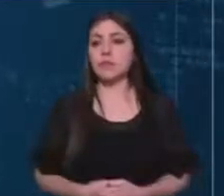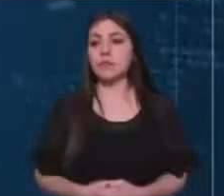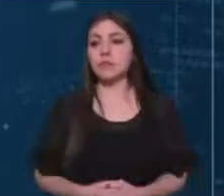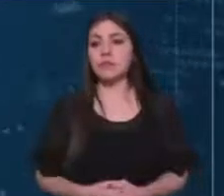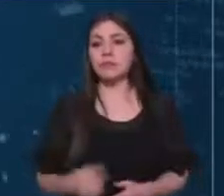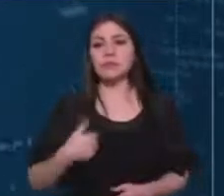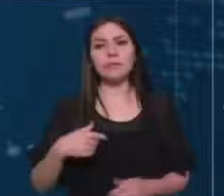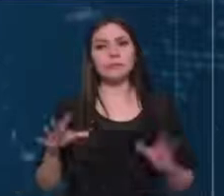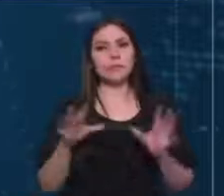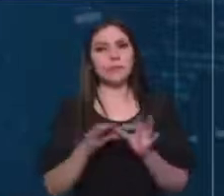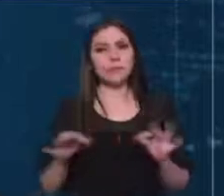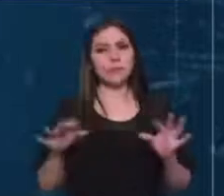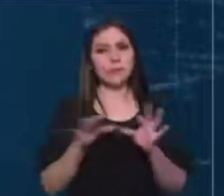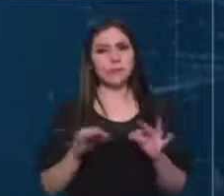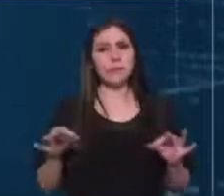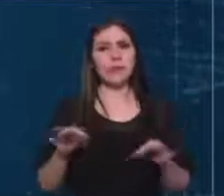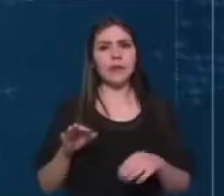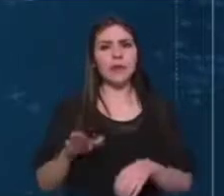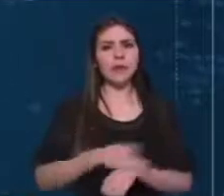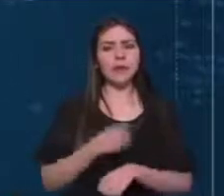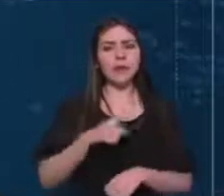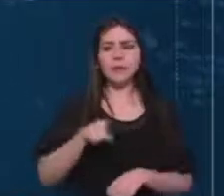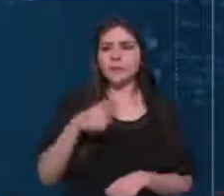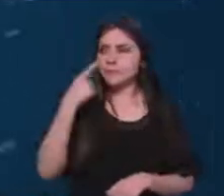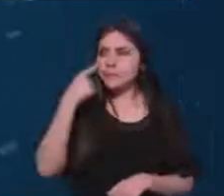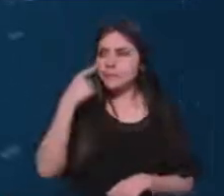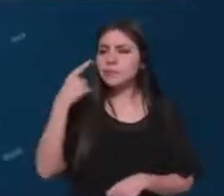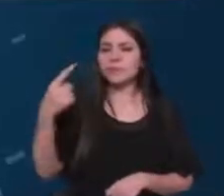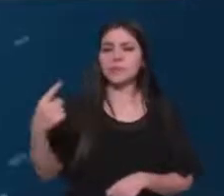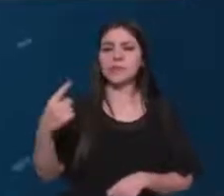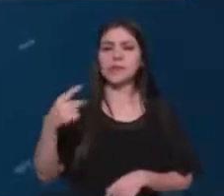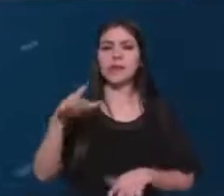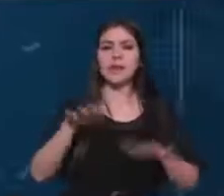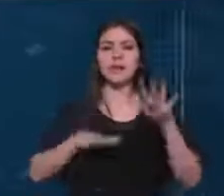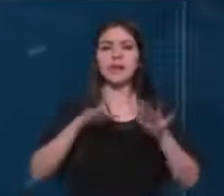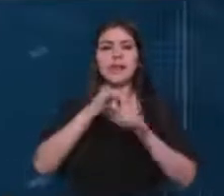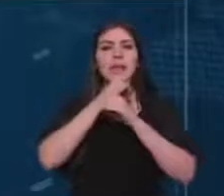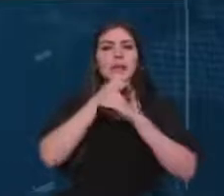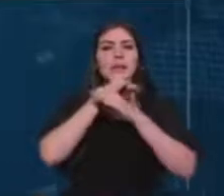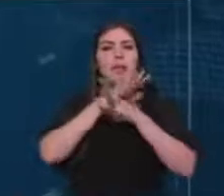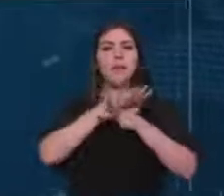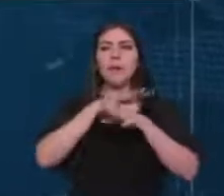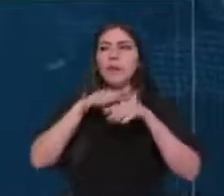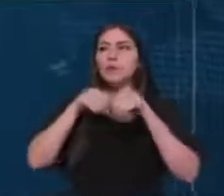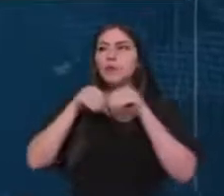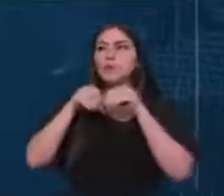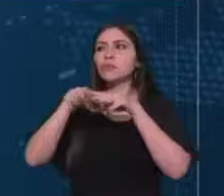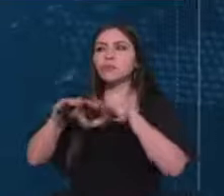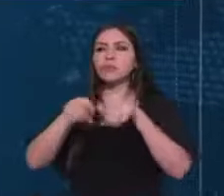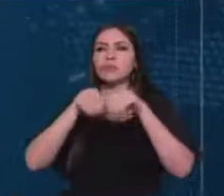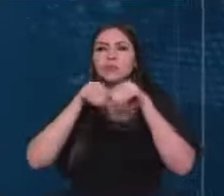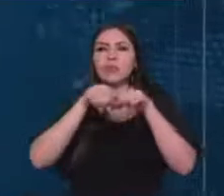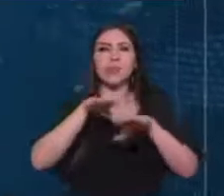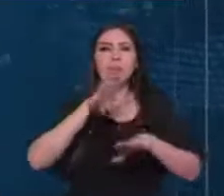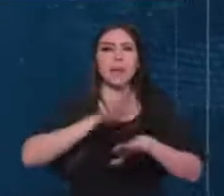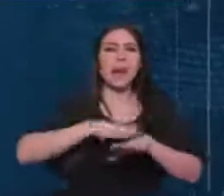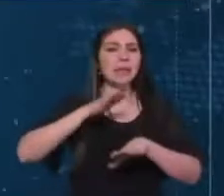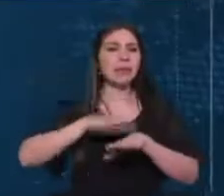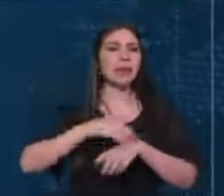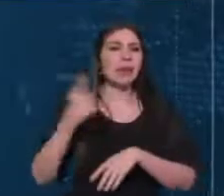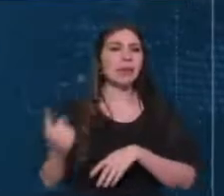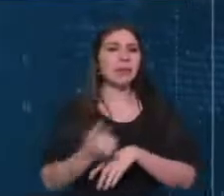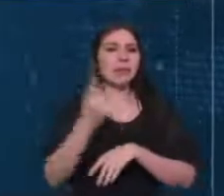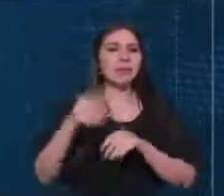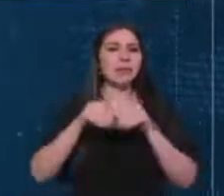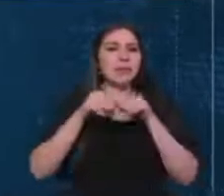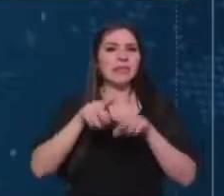porque, curiosamente, lo que vemos, digamos, en las campañas de información, lo que ha corrido más como información es justamente la parte